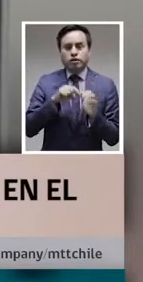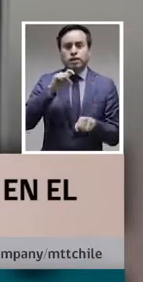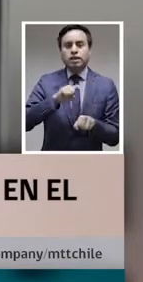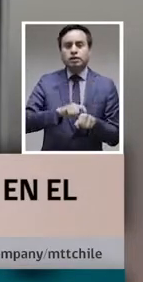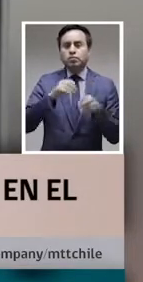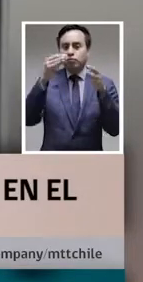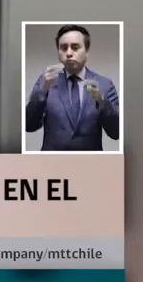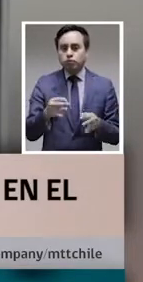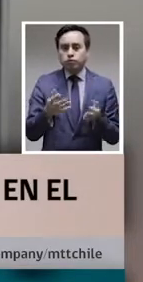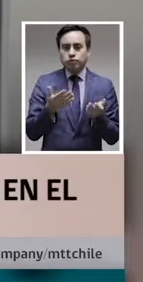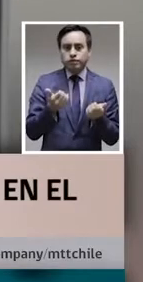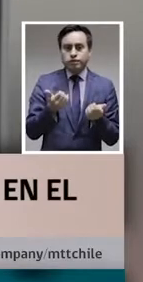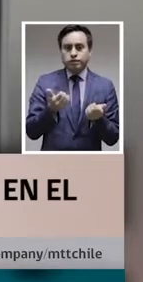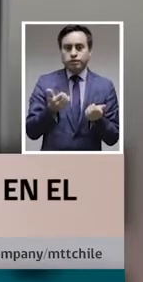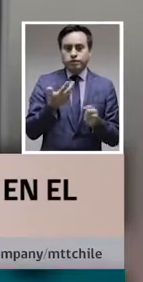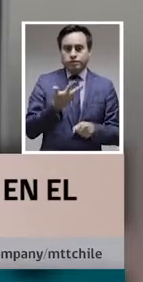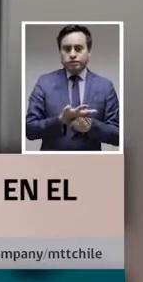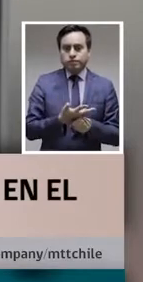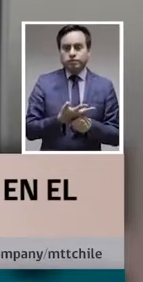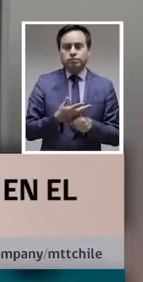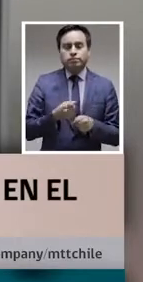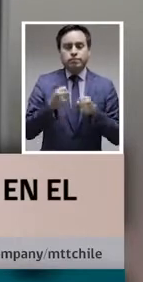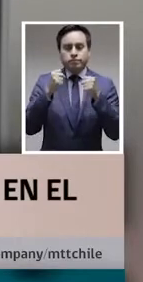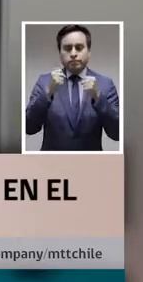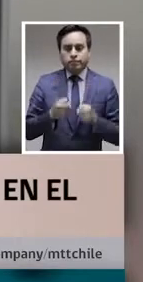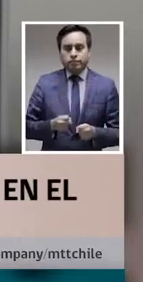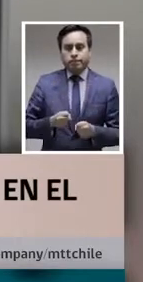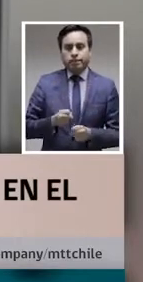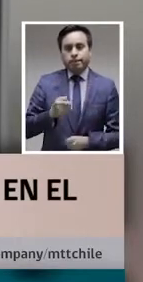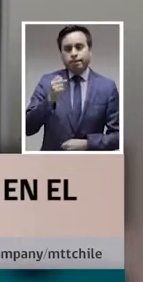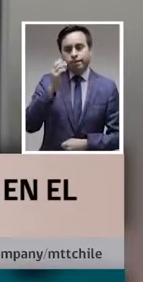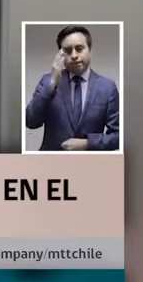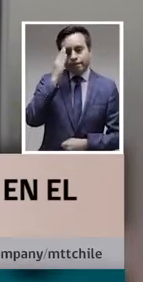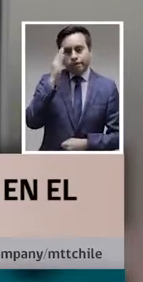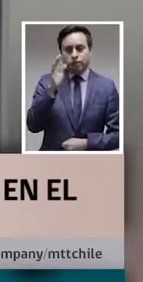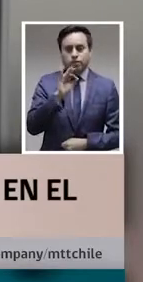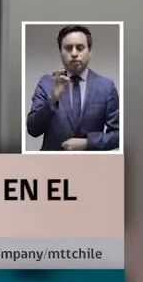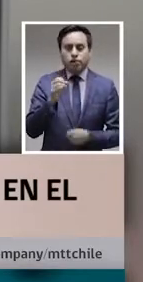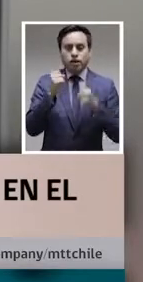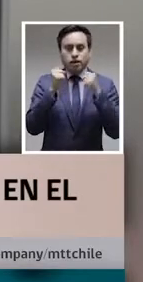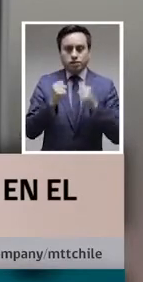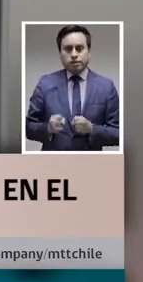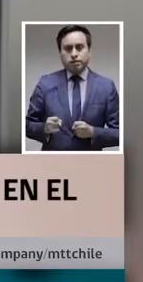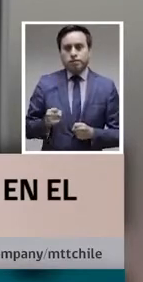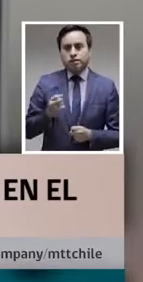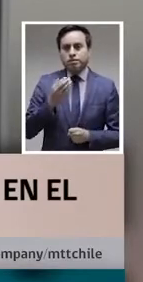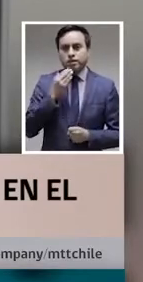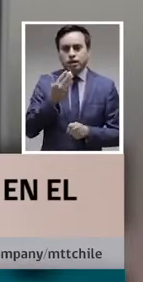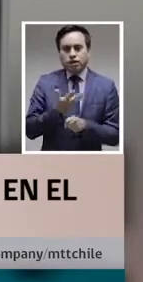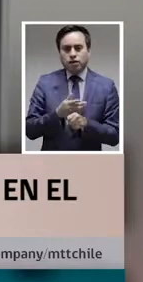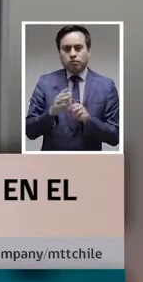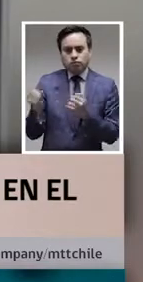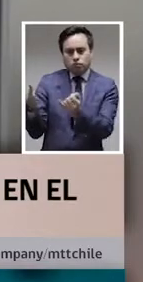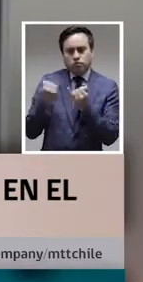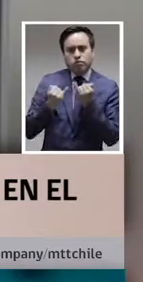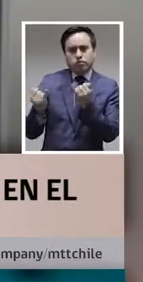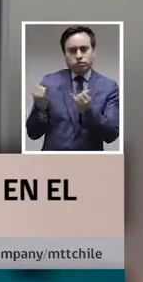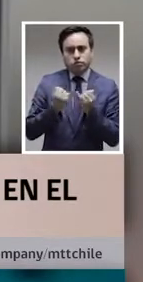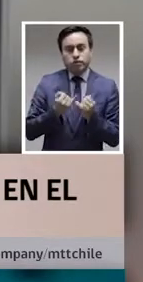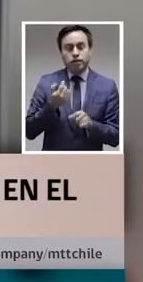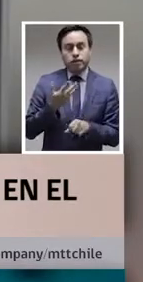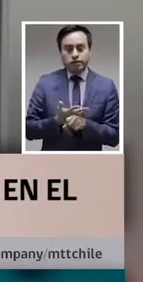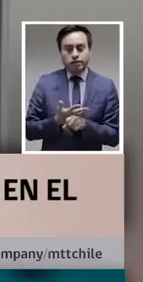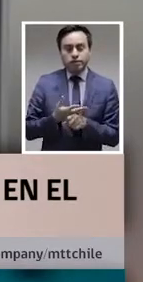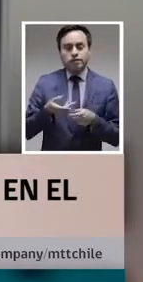tiempo, cuando se necesita que existan, cuando las capacidades de vías o las capacidades de volumen de datos